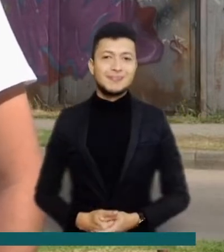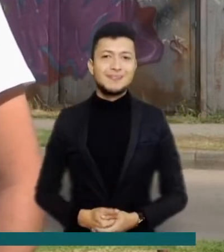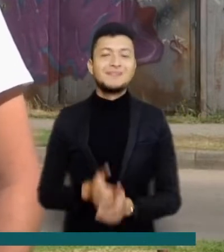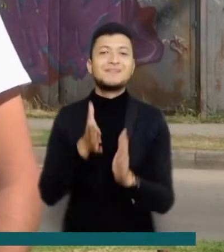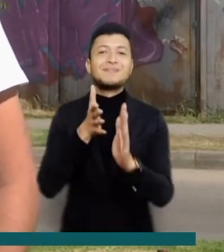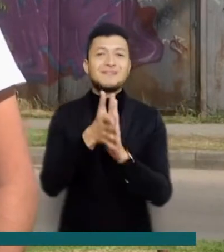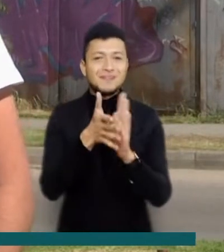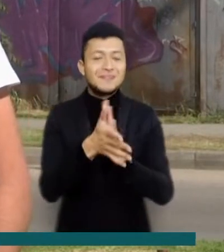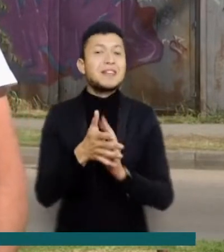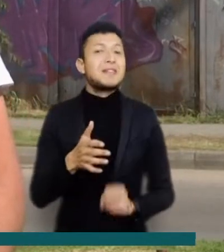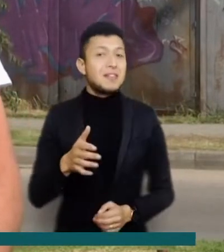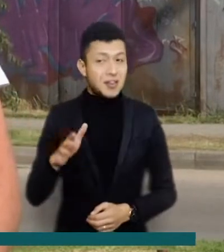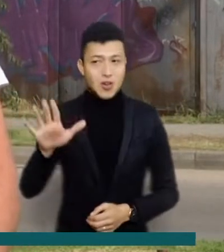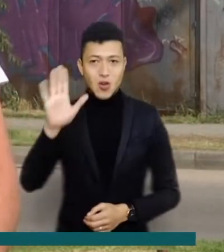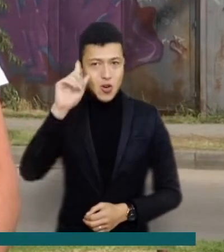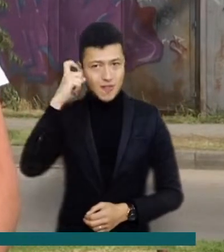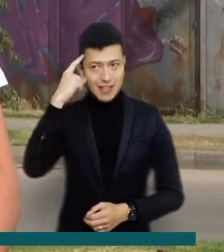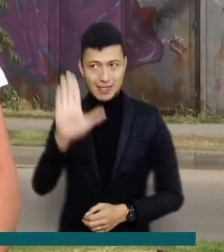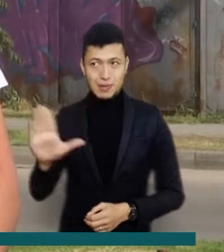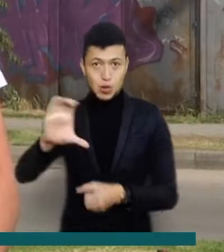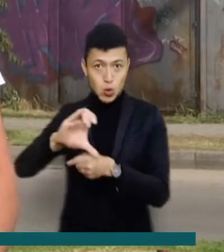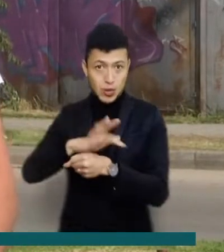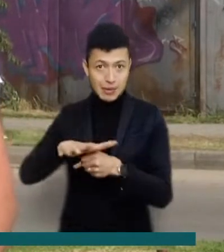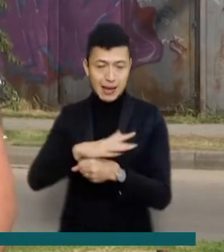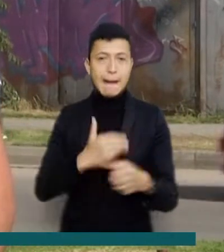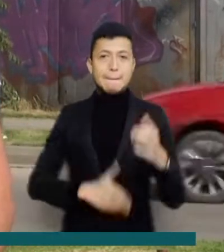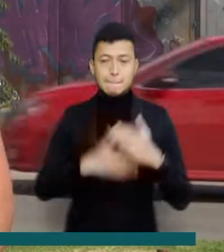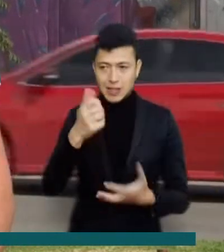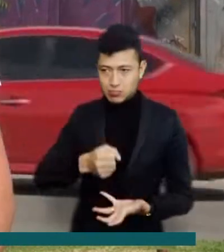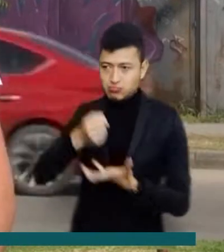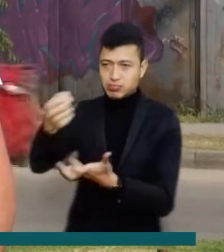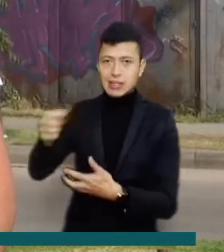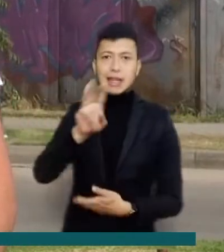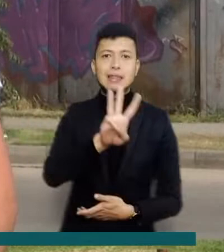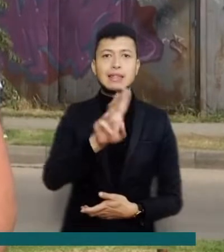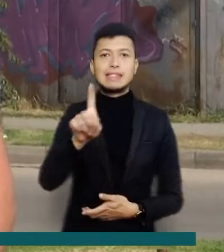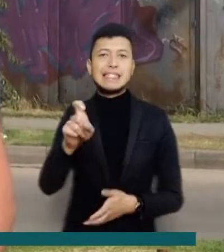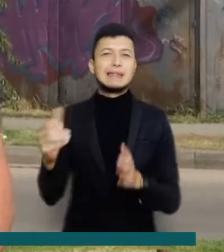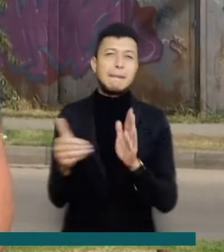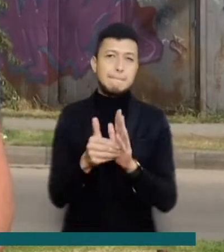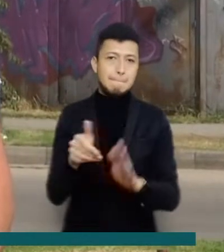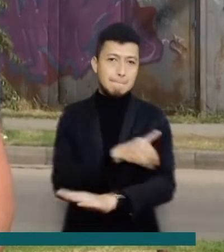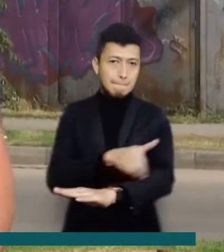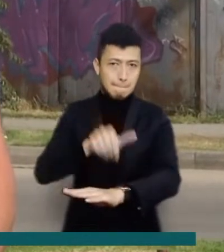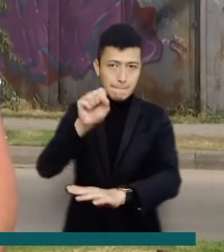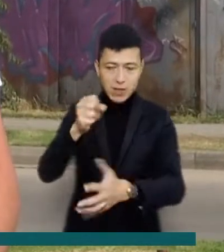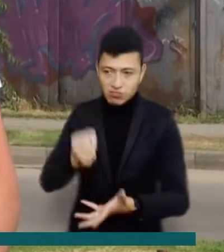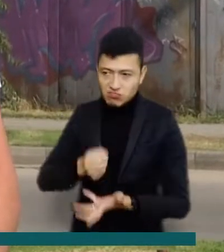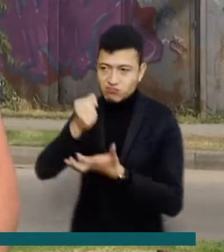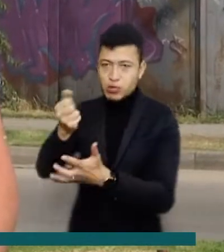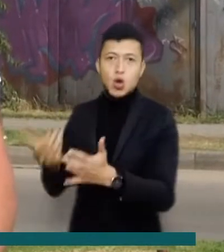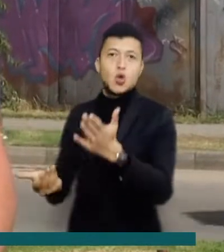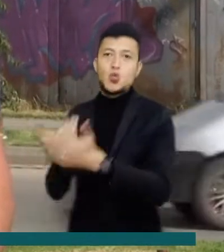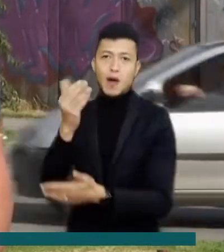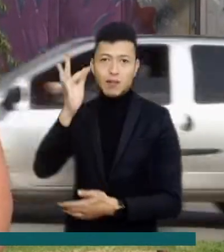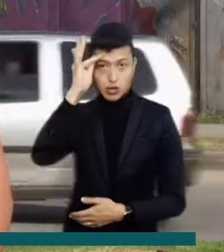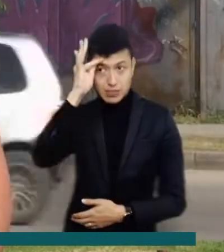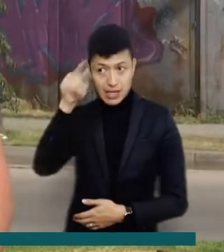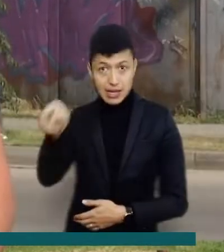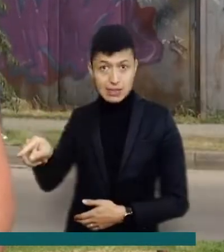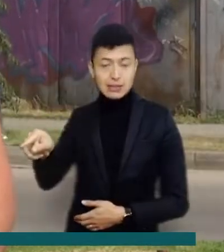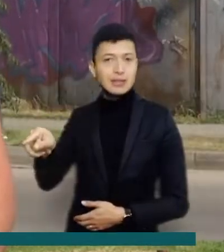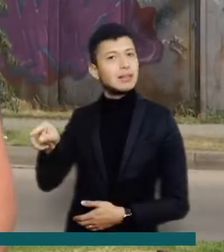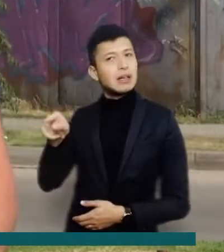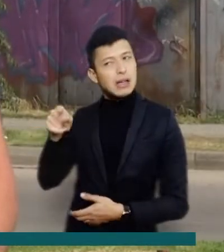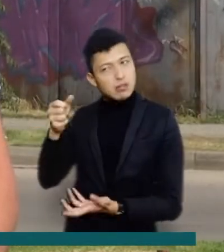Mabel, la gobernación de Cundinamarca anunció una inversión de 36 mil millones de pesos para este nuevo hospital. Recursos